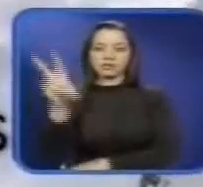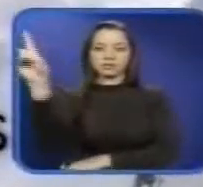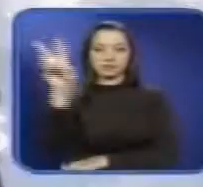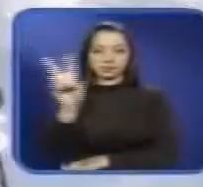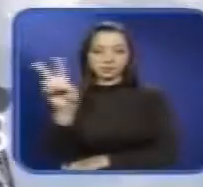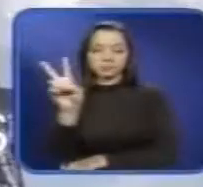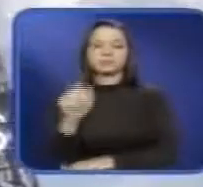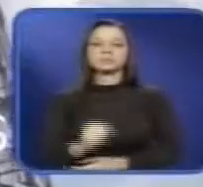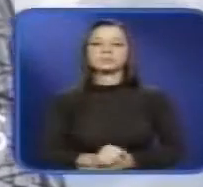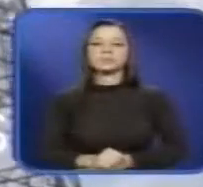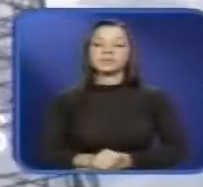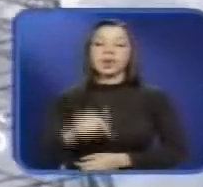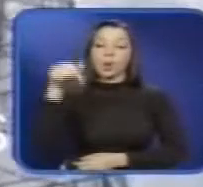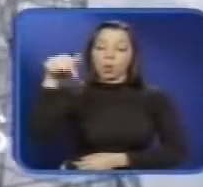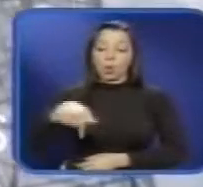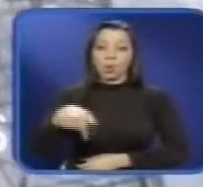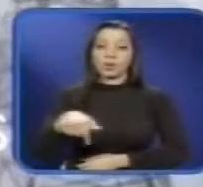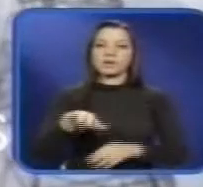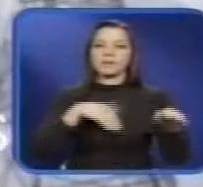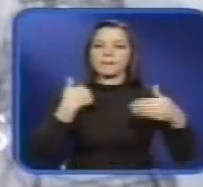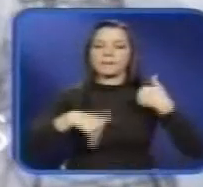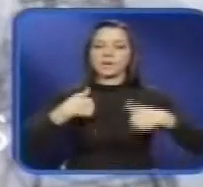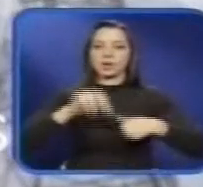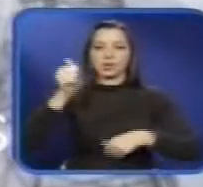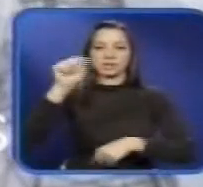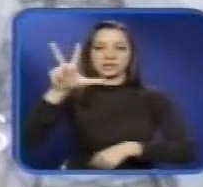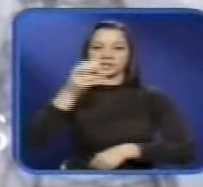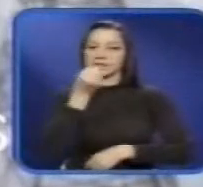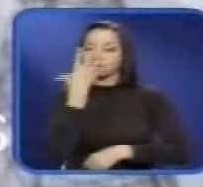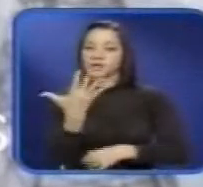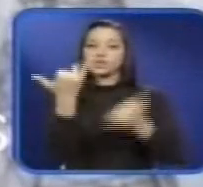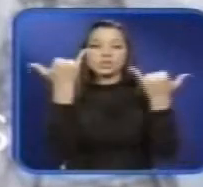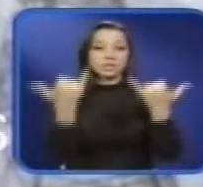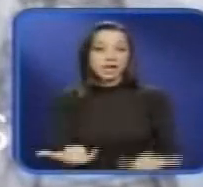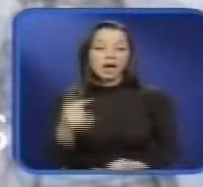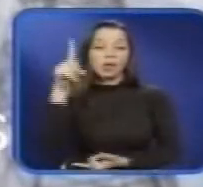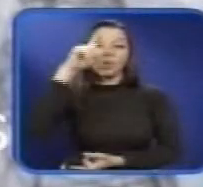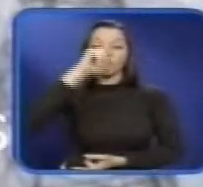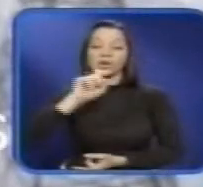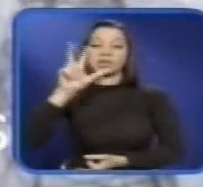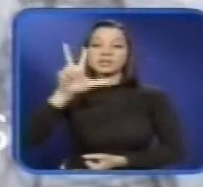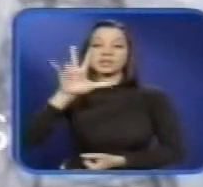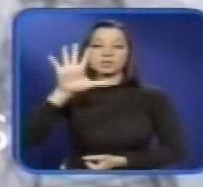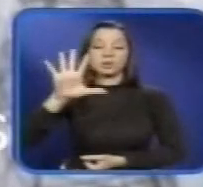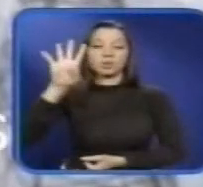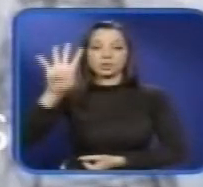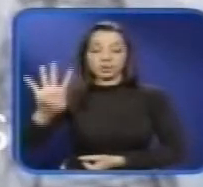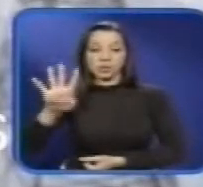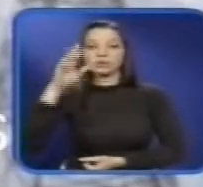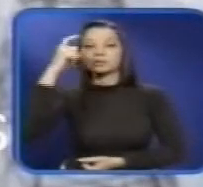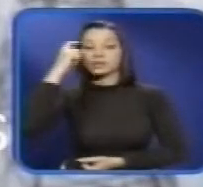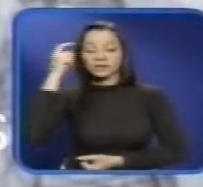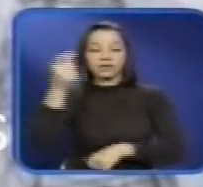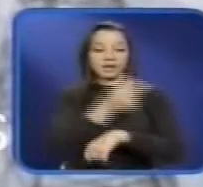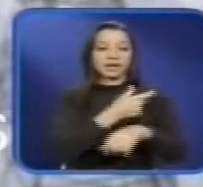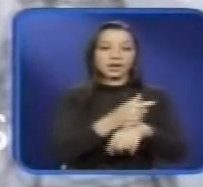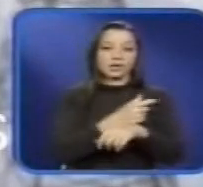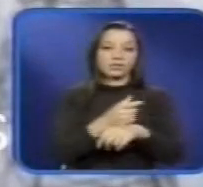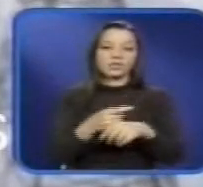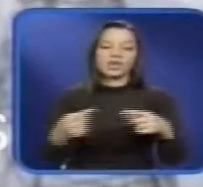justicia en venezuela a la fecha miércoles 13 de mayo se ha cumplido un año y 354 días de la ejecución